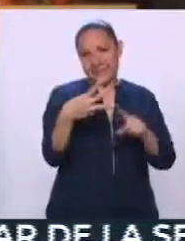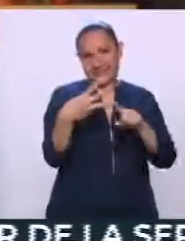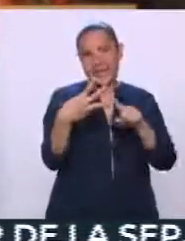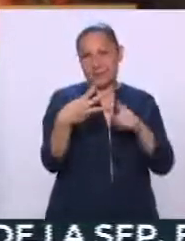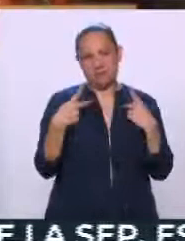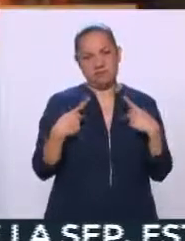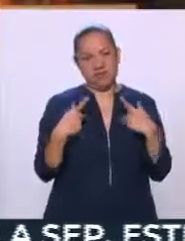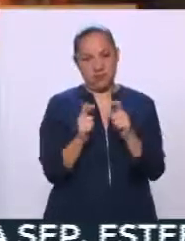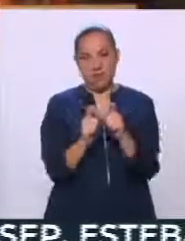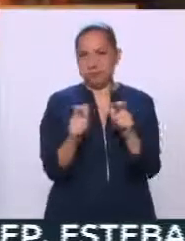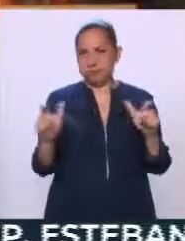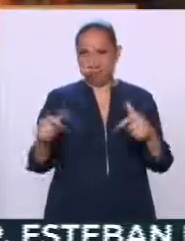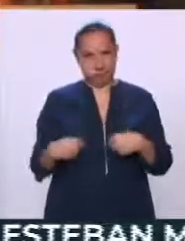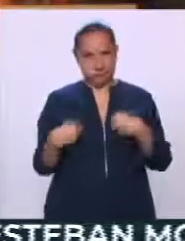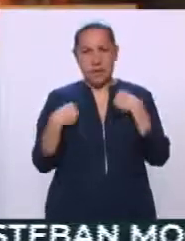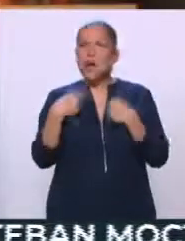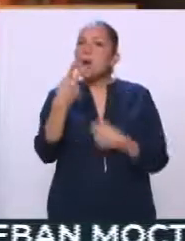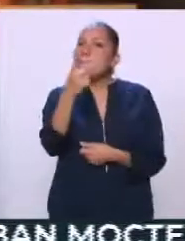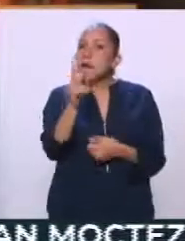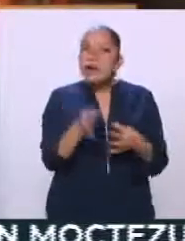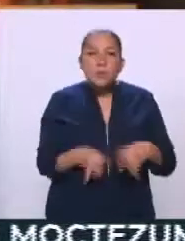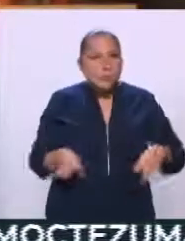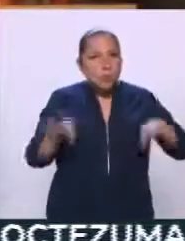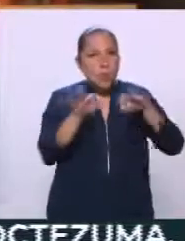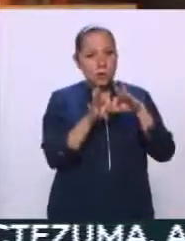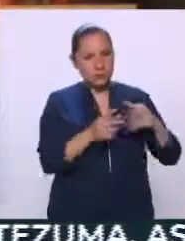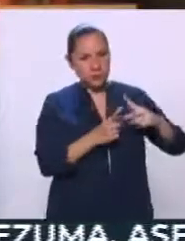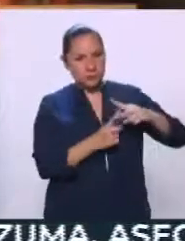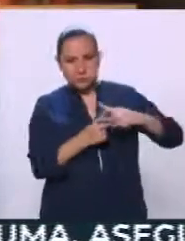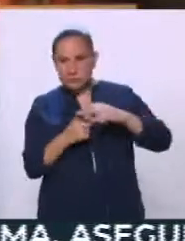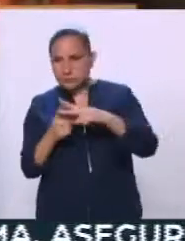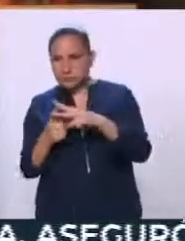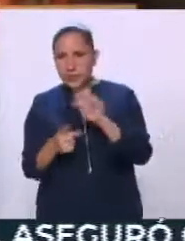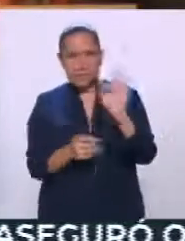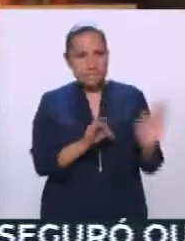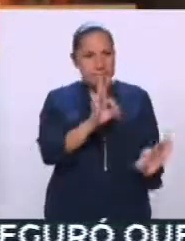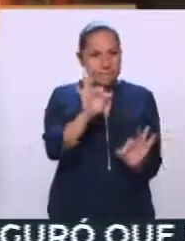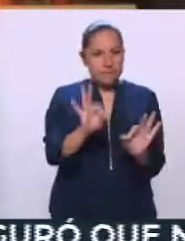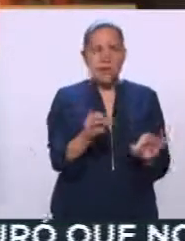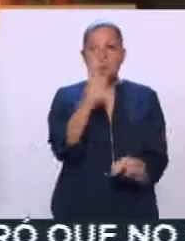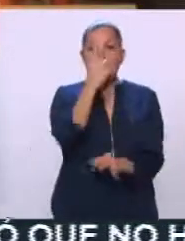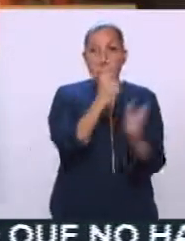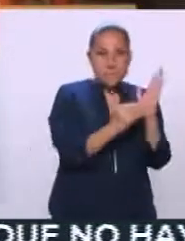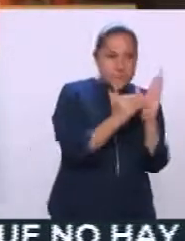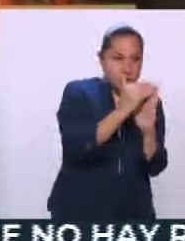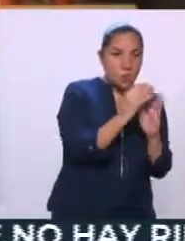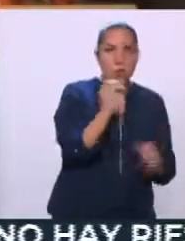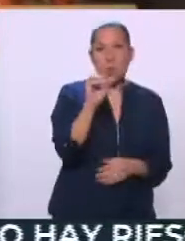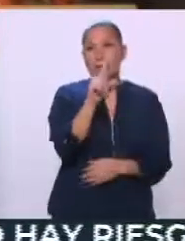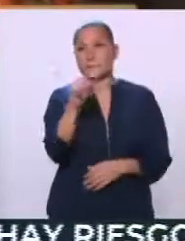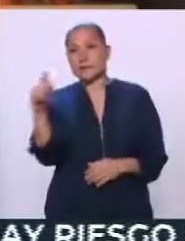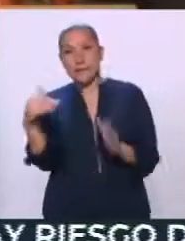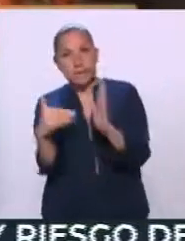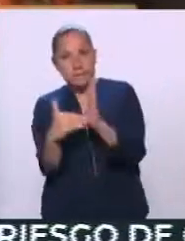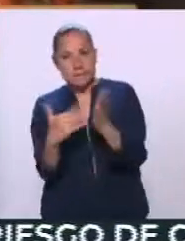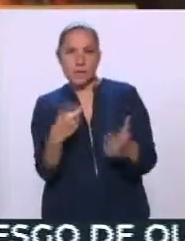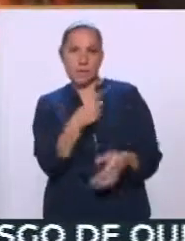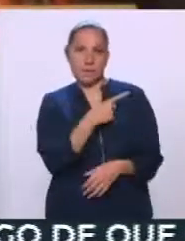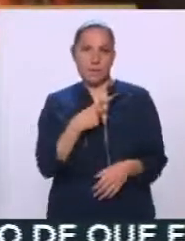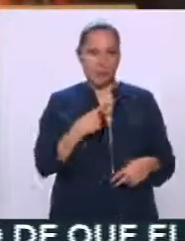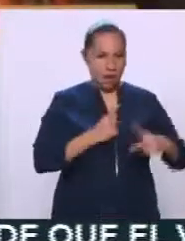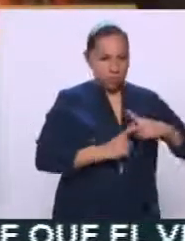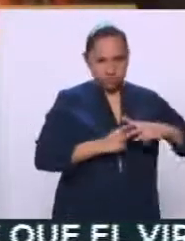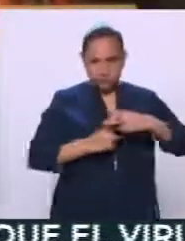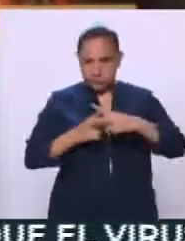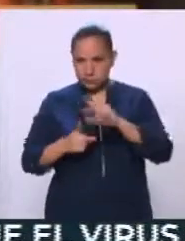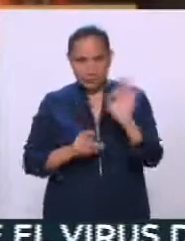esto por una tasa, ¿no? Verlo en términos relativos, ya sea por millón o por 100,000, y en ese sentido México está muy